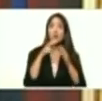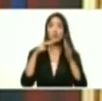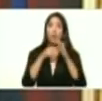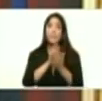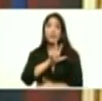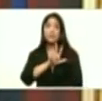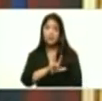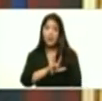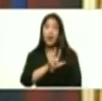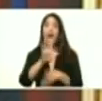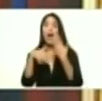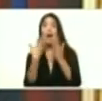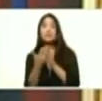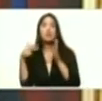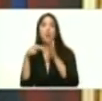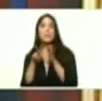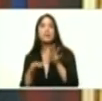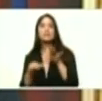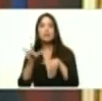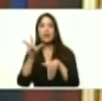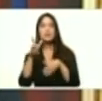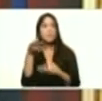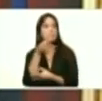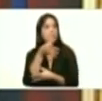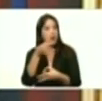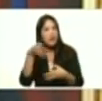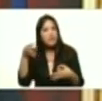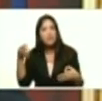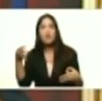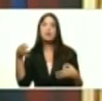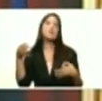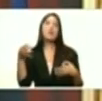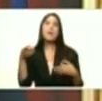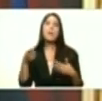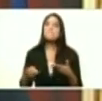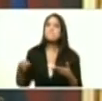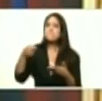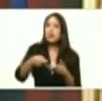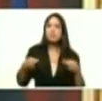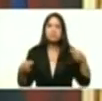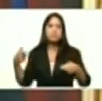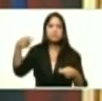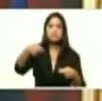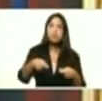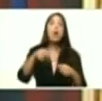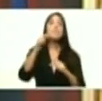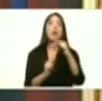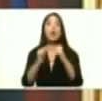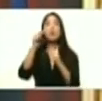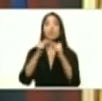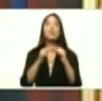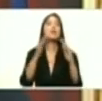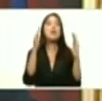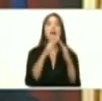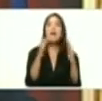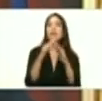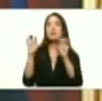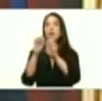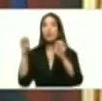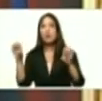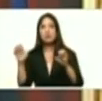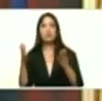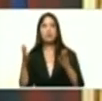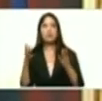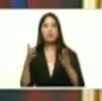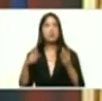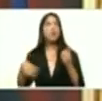al 2013 cumplió un papel estelar para invertir todos esos recursos en obra pública, en vivienda, en educación? Nadie